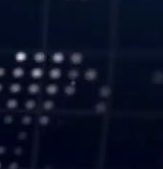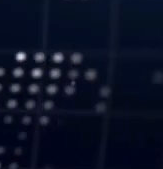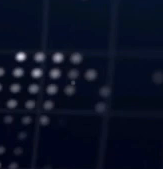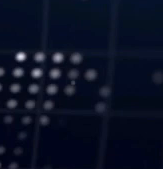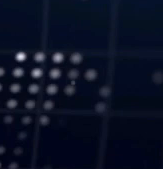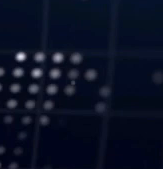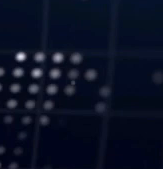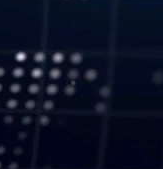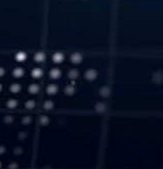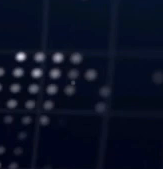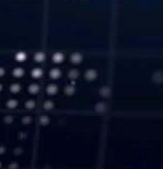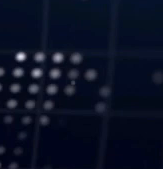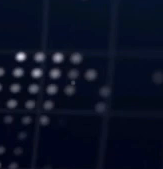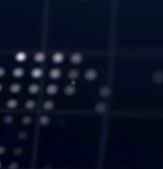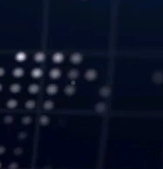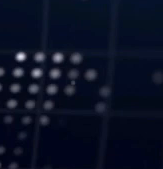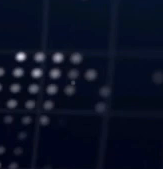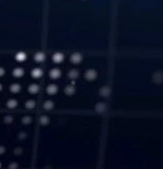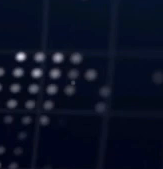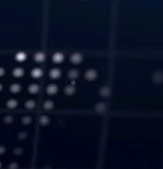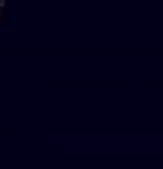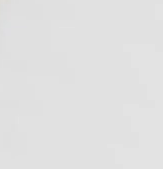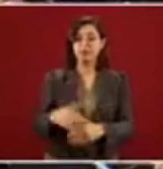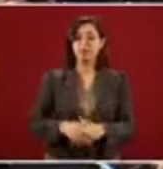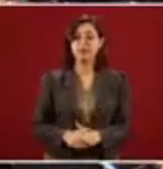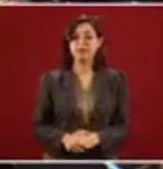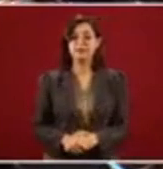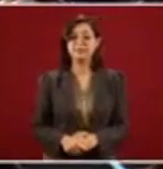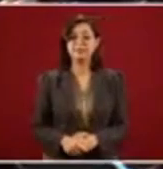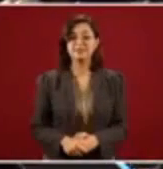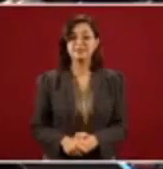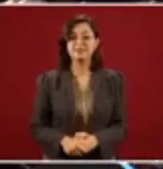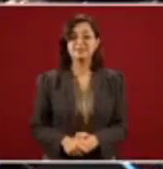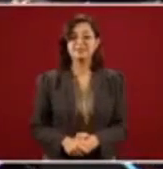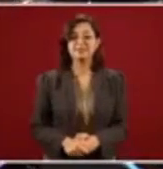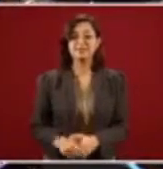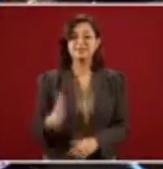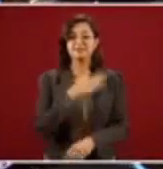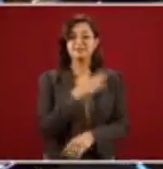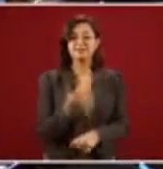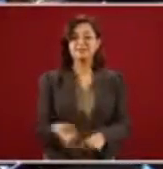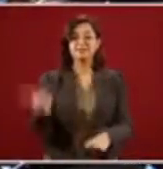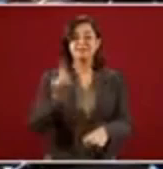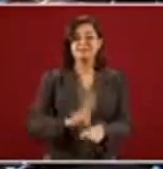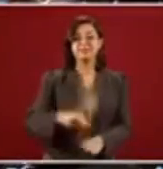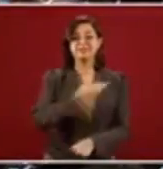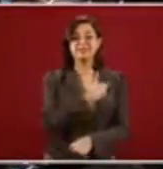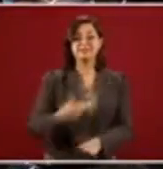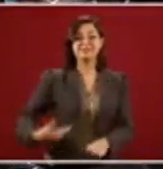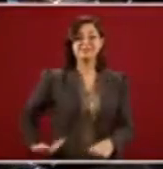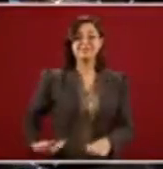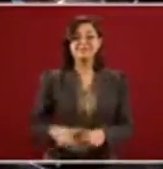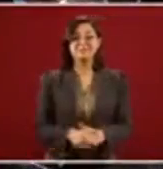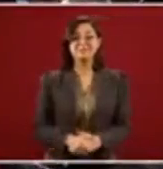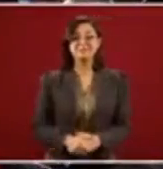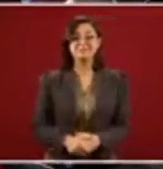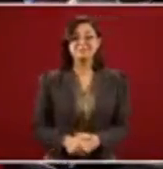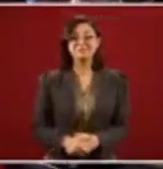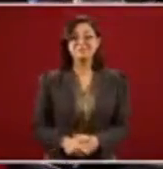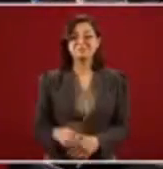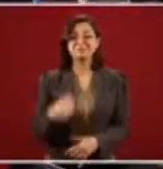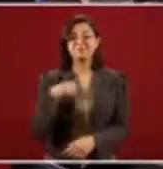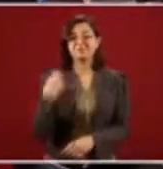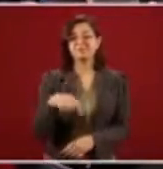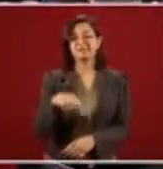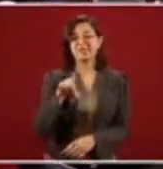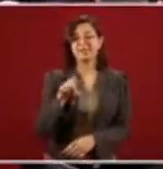mañanera del presidente Andrés Manuel López Obrador. Buenos días, señor presidente. Denise